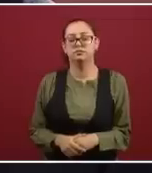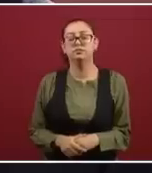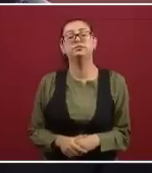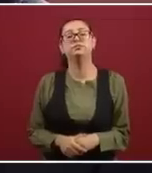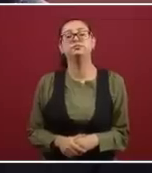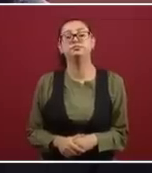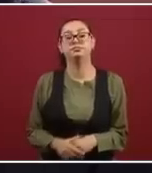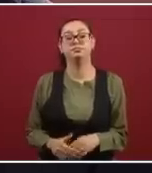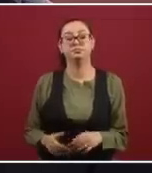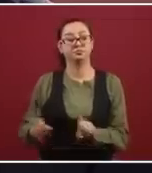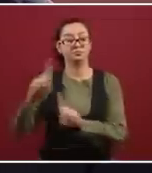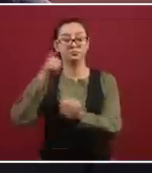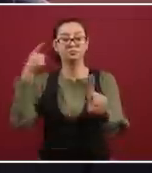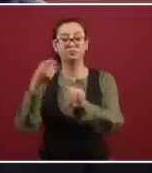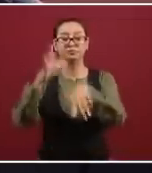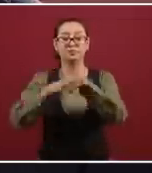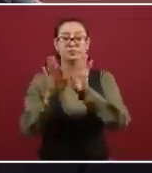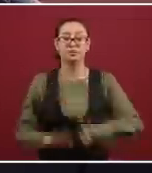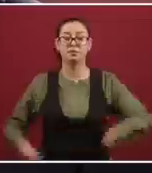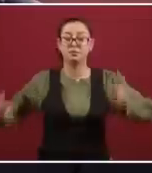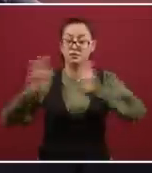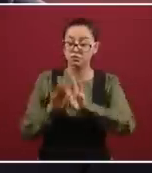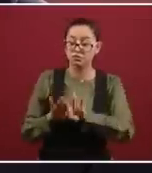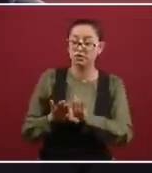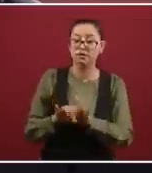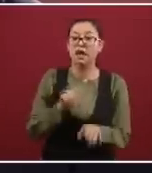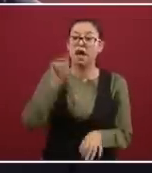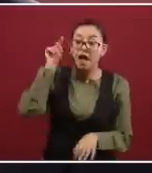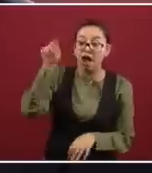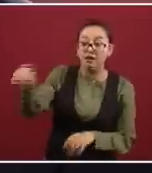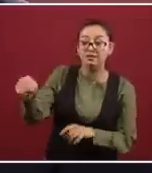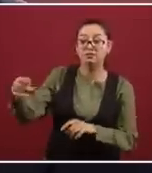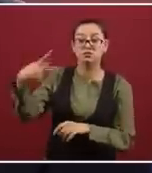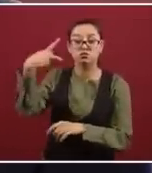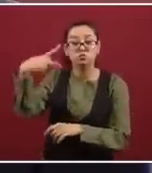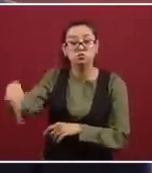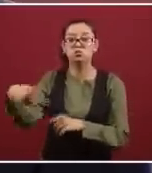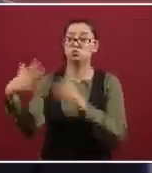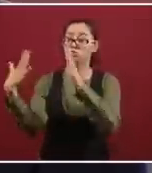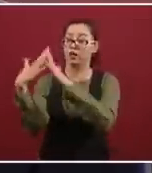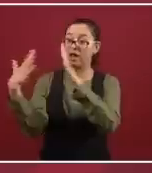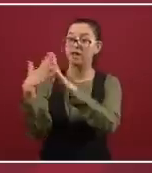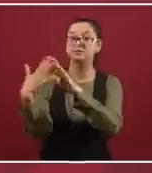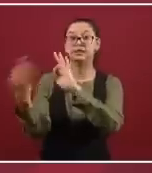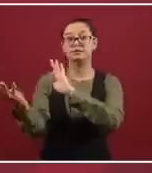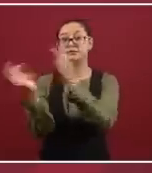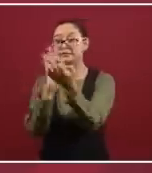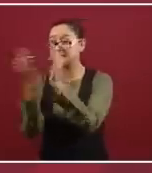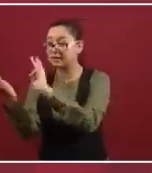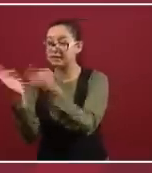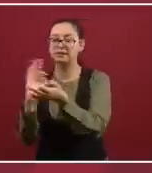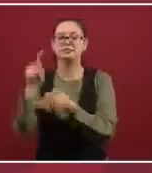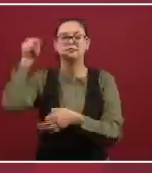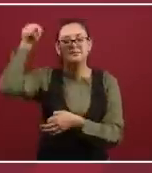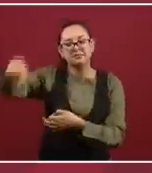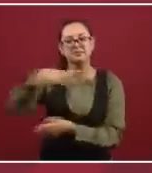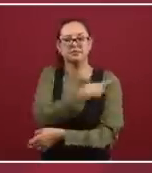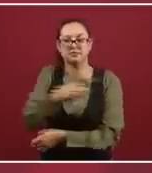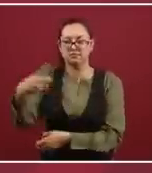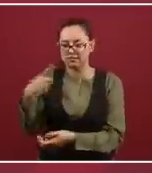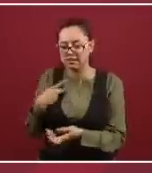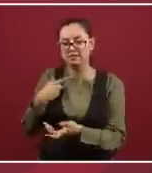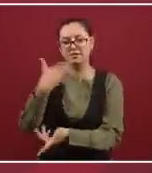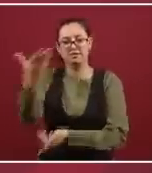las personas los servicios del Estado. Y esto es exactamente congruente con la política nacional que ha impulsado